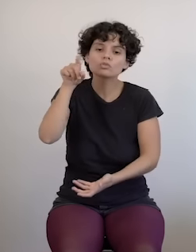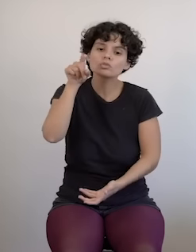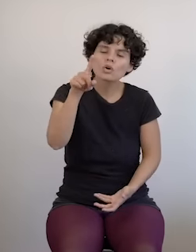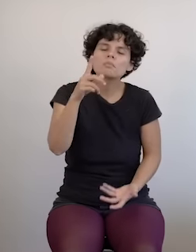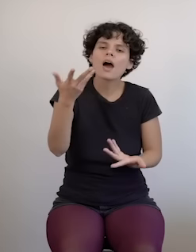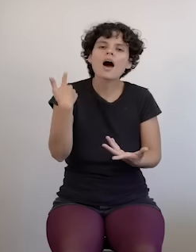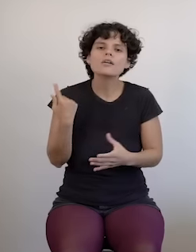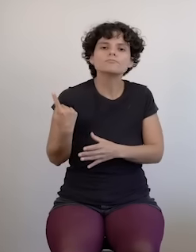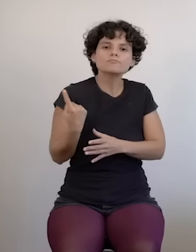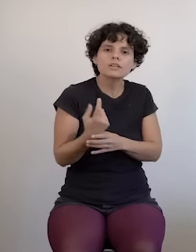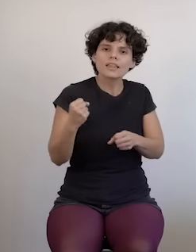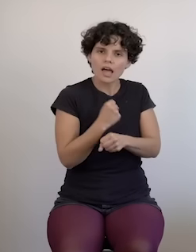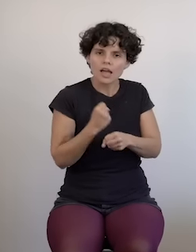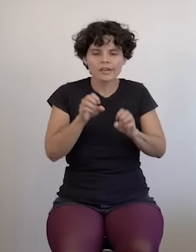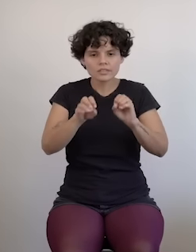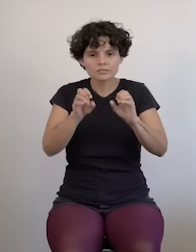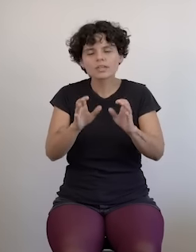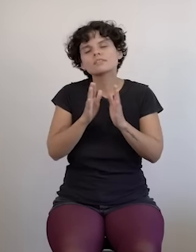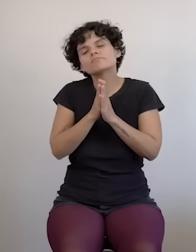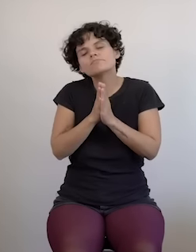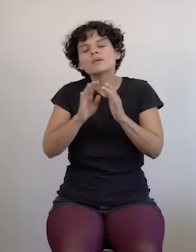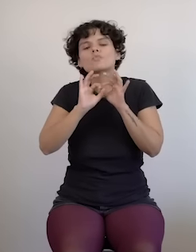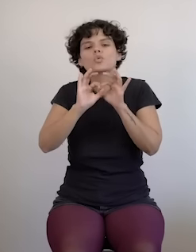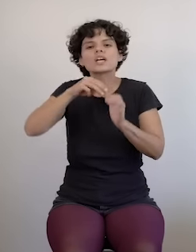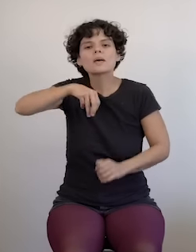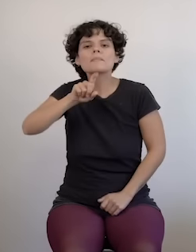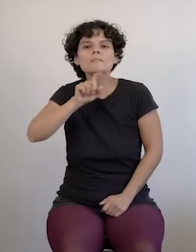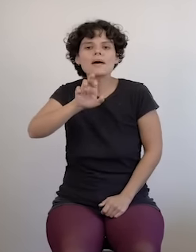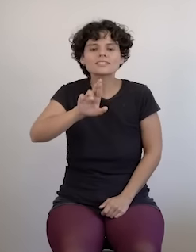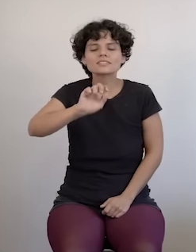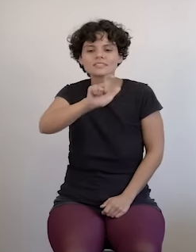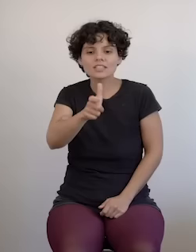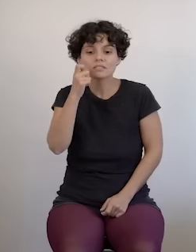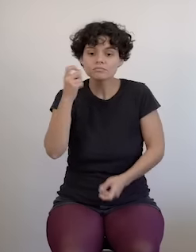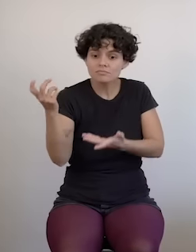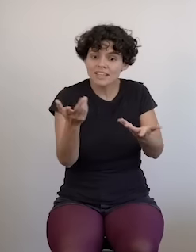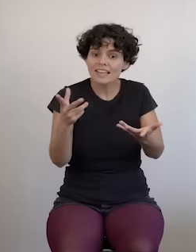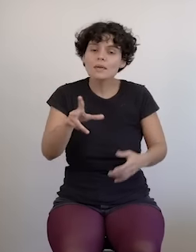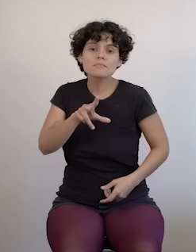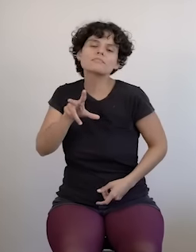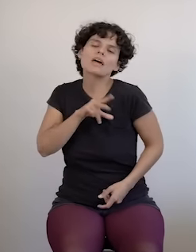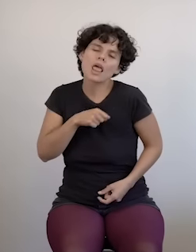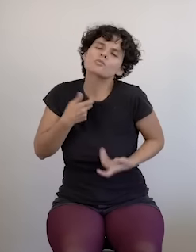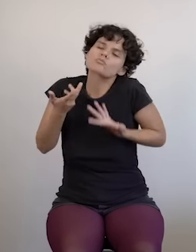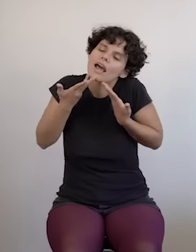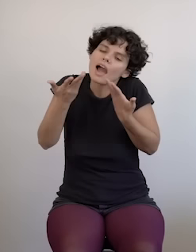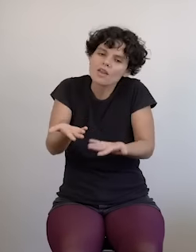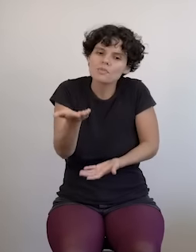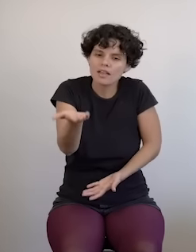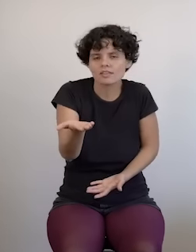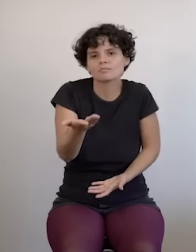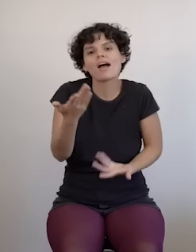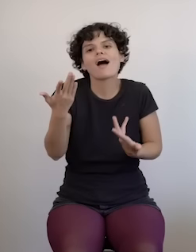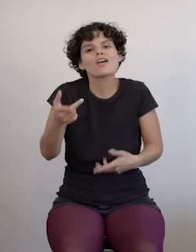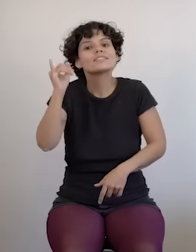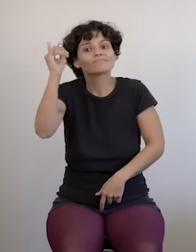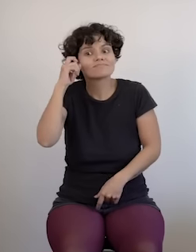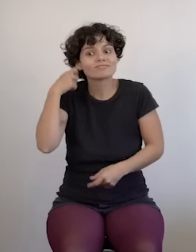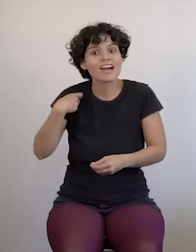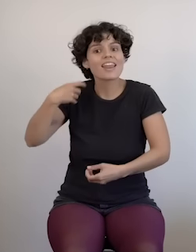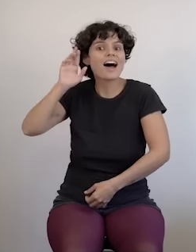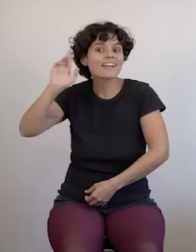talleres. Y le agradecemos a Master G que haber entrado al programa y haber entrado con este regalito para ti. Todo tiene un sentido. Bacán, ¿no? Bacán. Todo tiene un sentido. Así que bacán, ahí está.